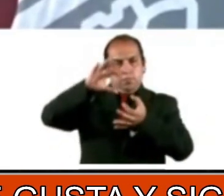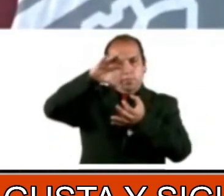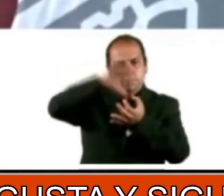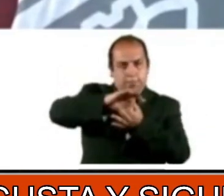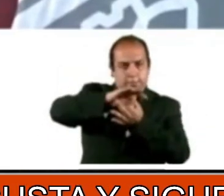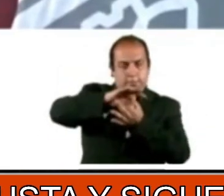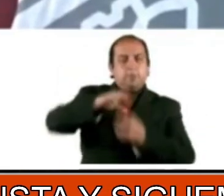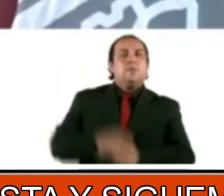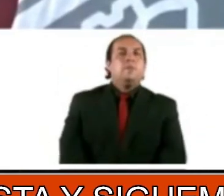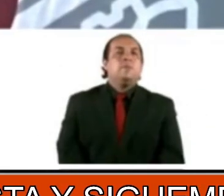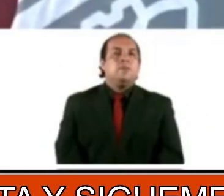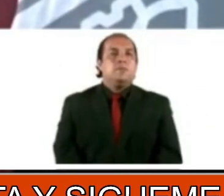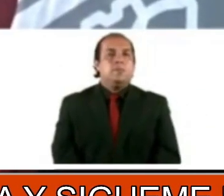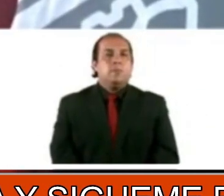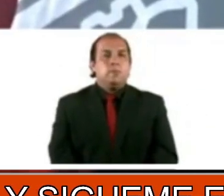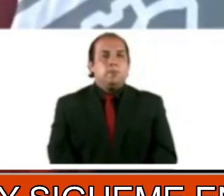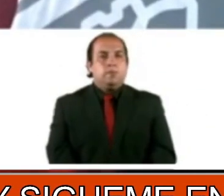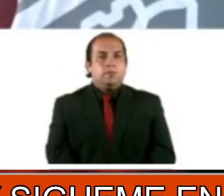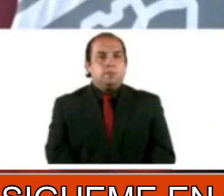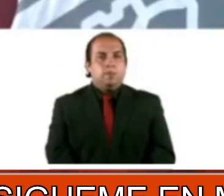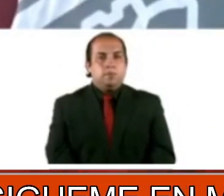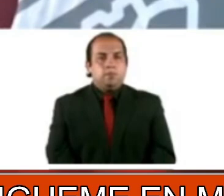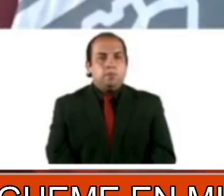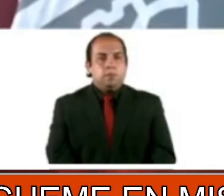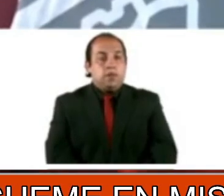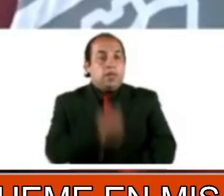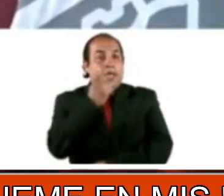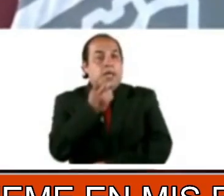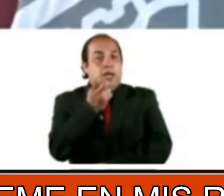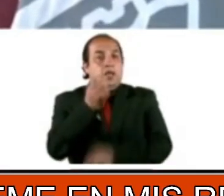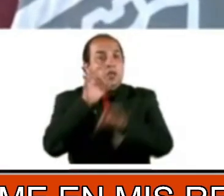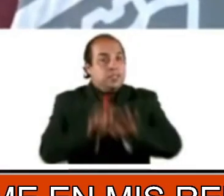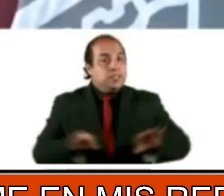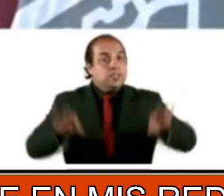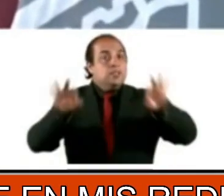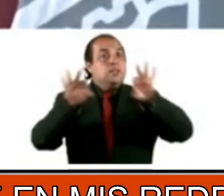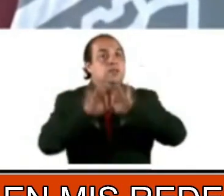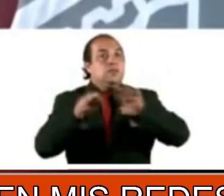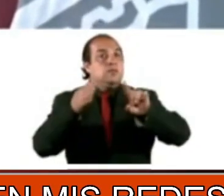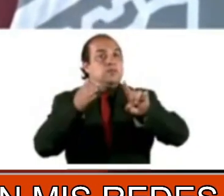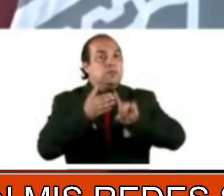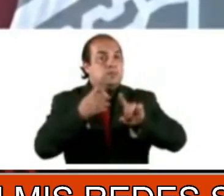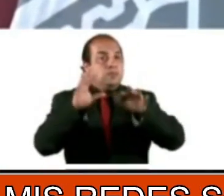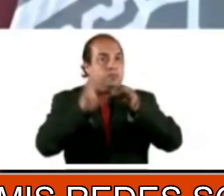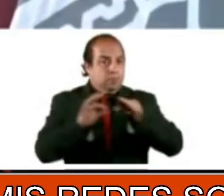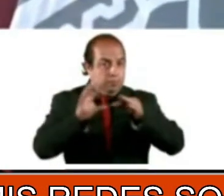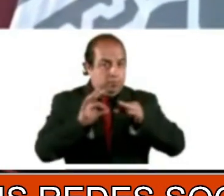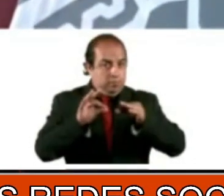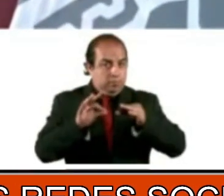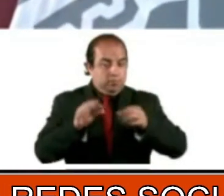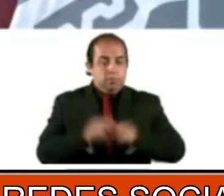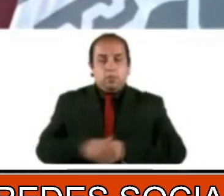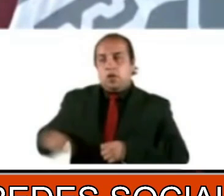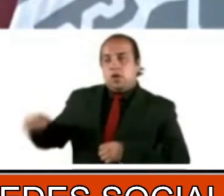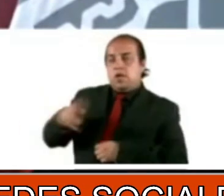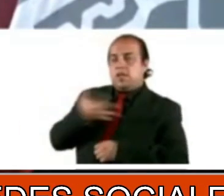viga. Esas causas son las que tendrían que haber sido relevantes para lo que ellos llaman